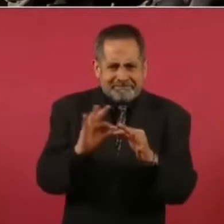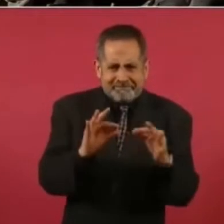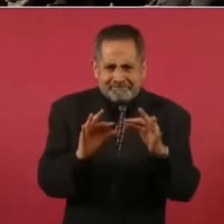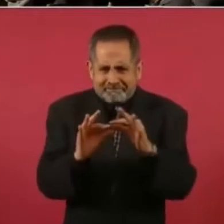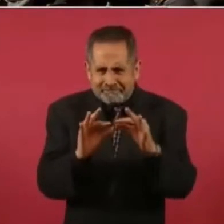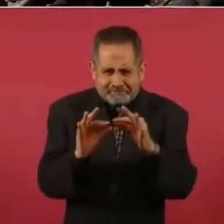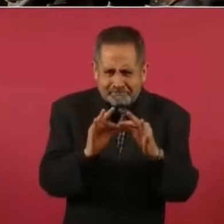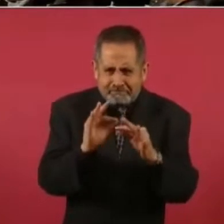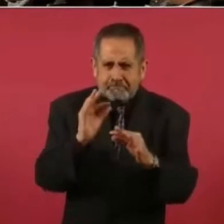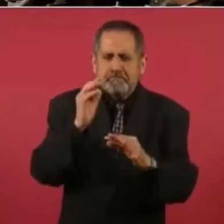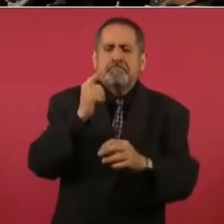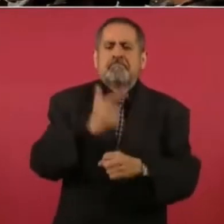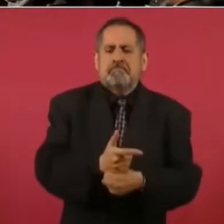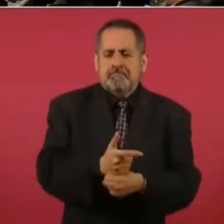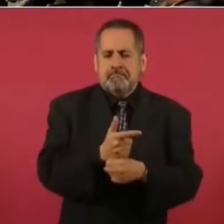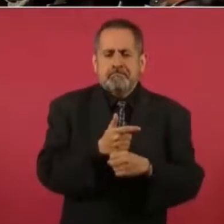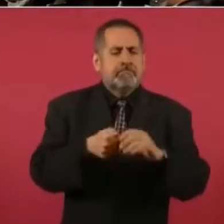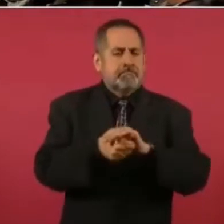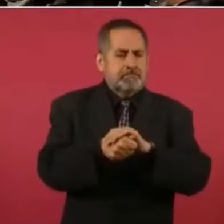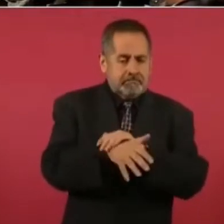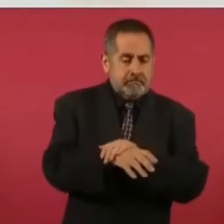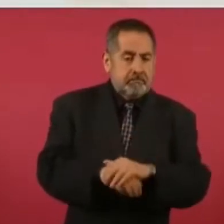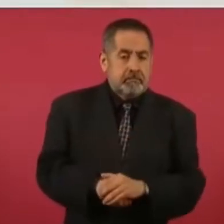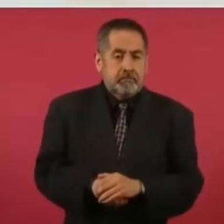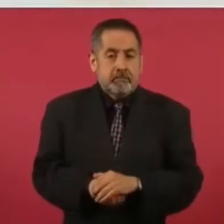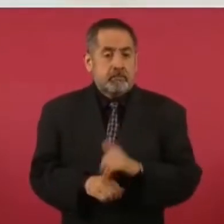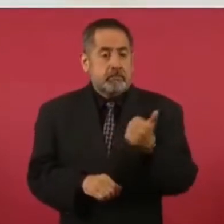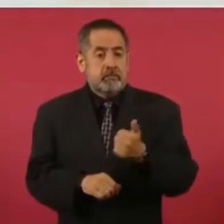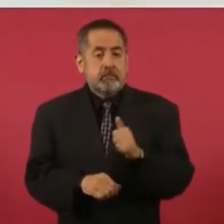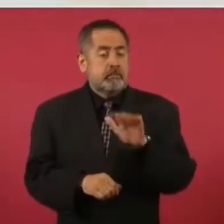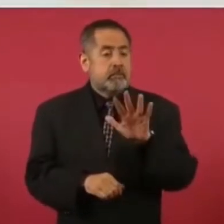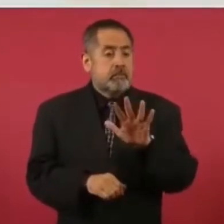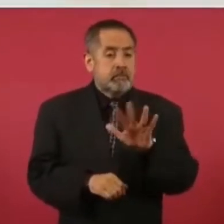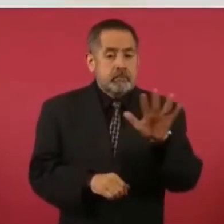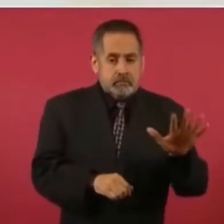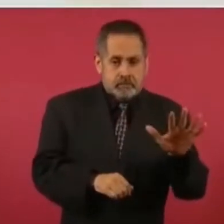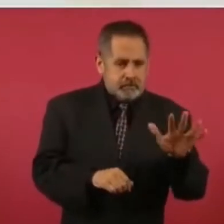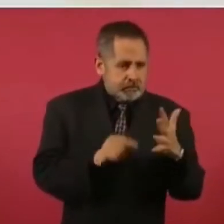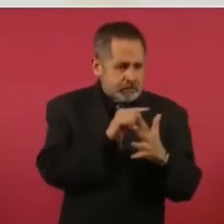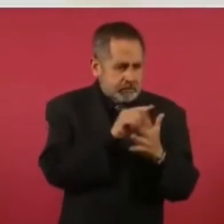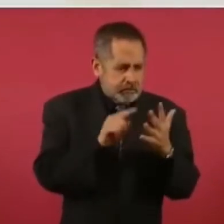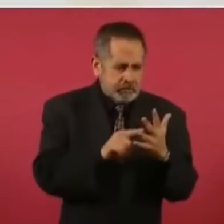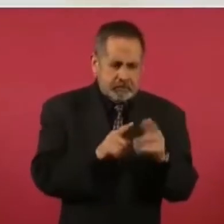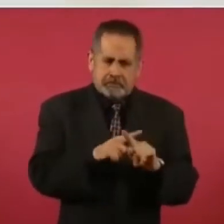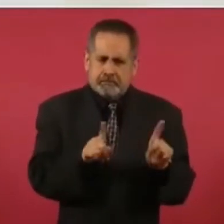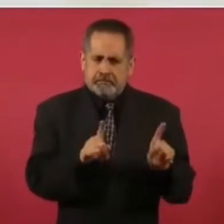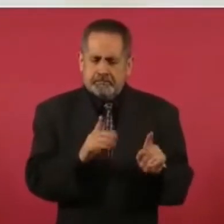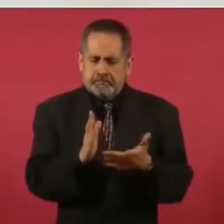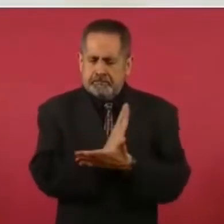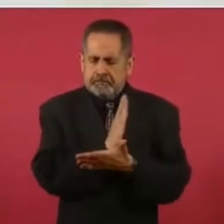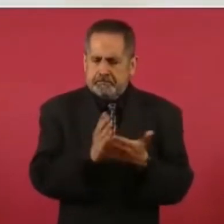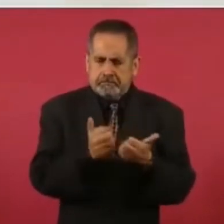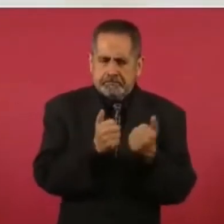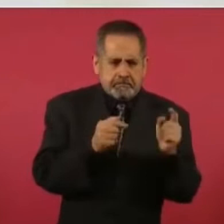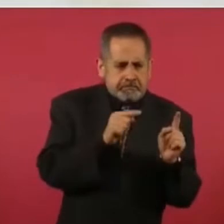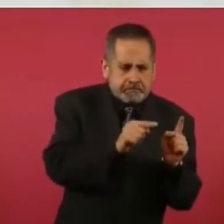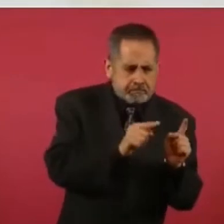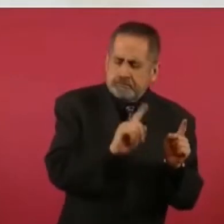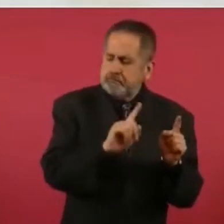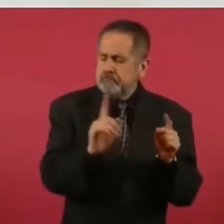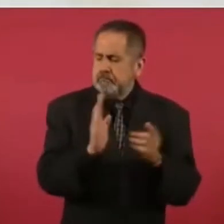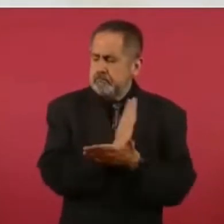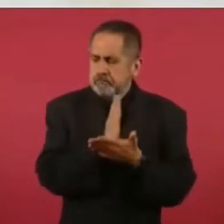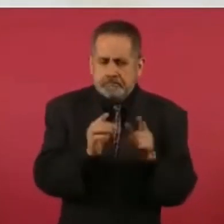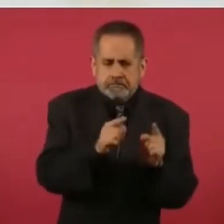55 de estos eventos no coinciden con otras fuentes hasta este momento, porque continuamos